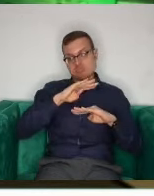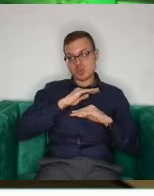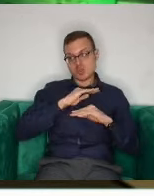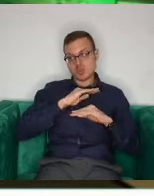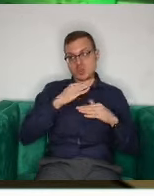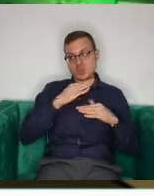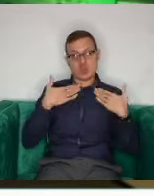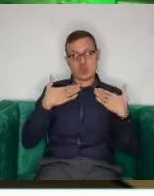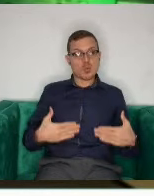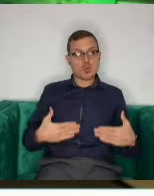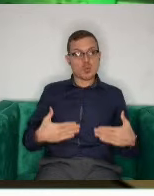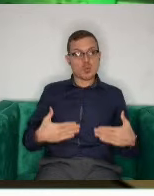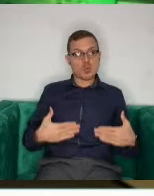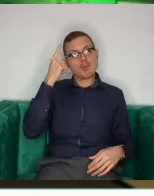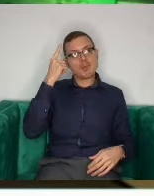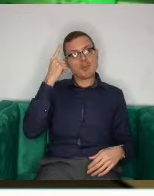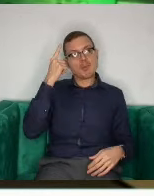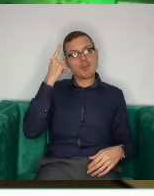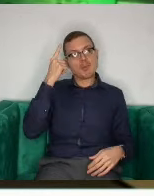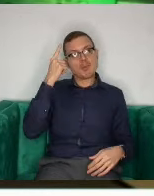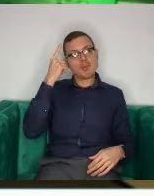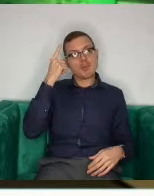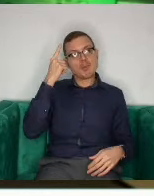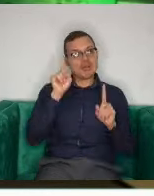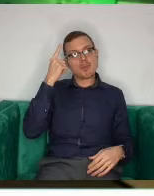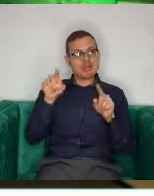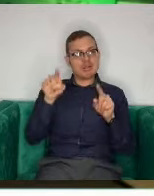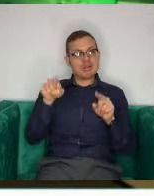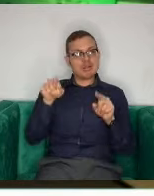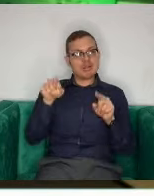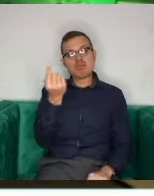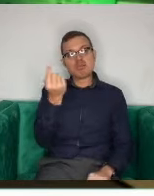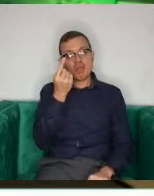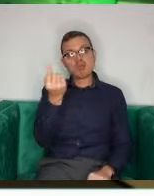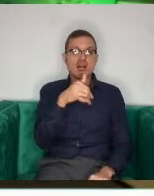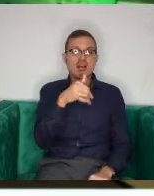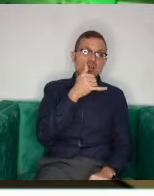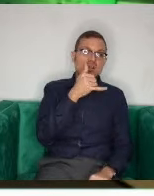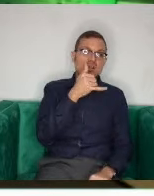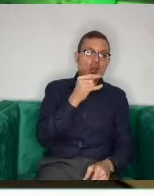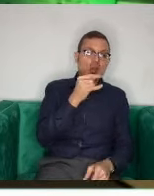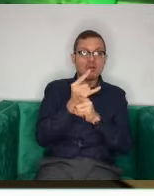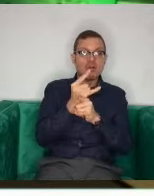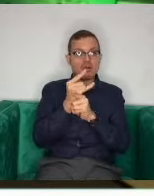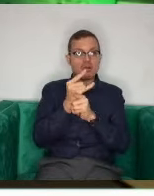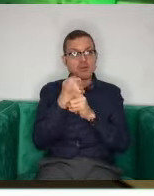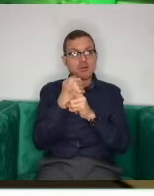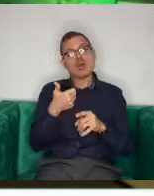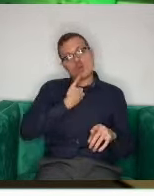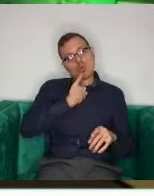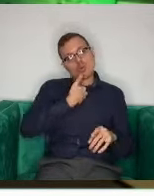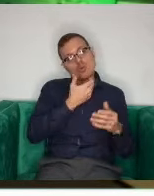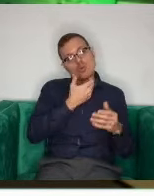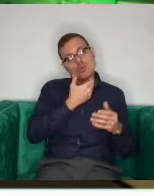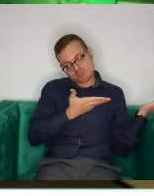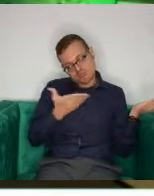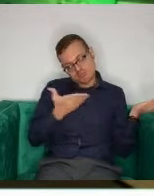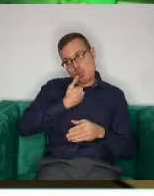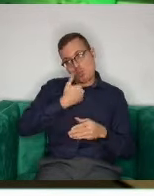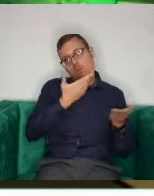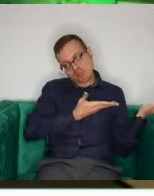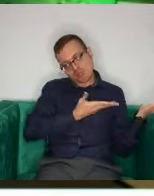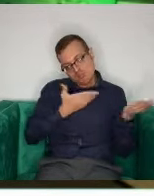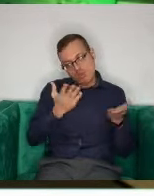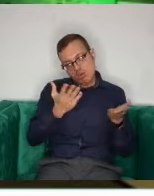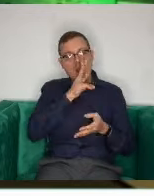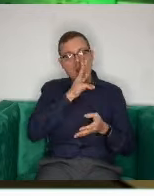Pues entonces usted se lleva su botellita de agua y previene esas tentaciones. Pero la planificación es la clave, la pieza clave, la